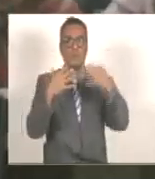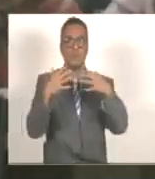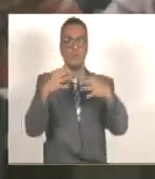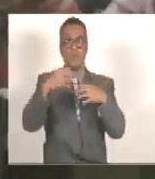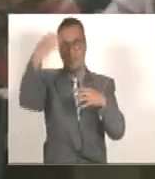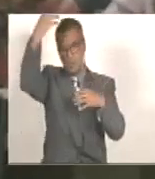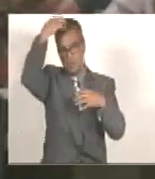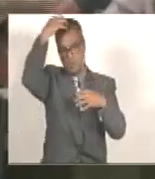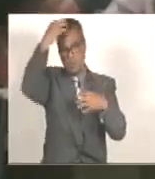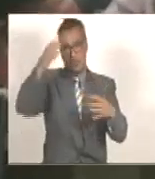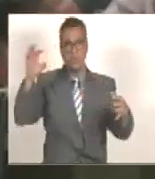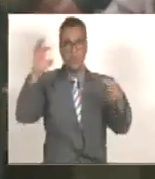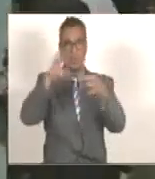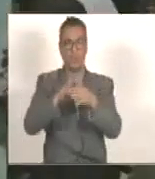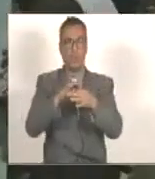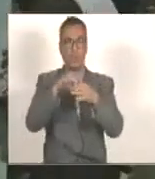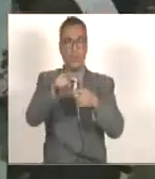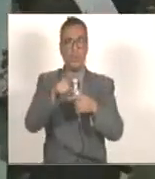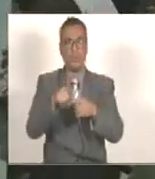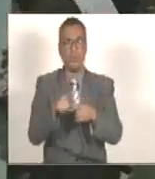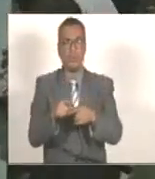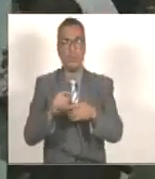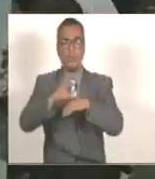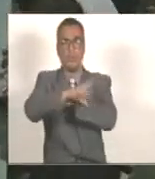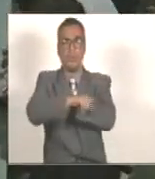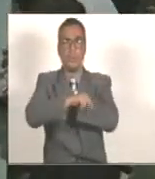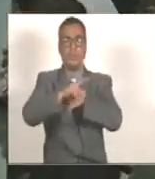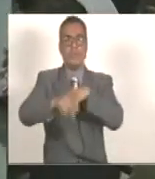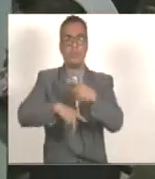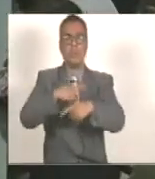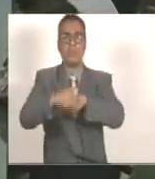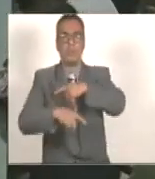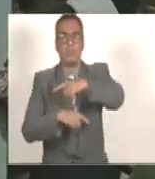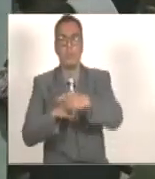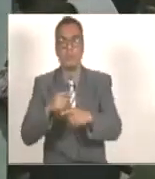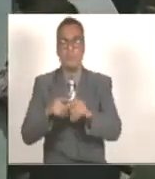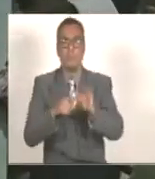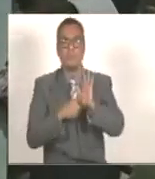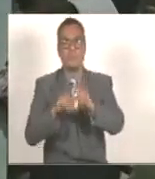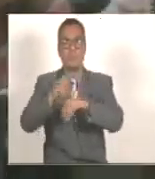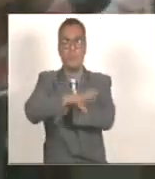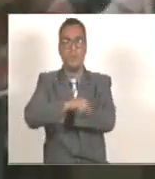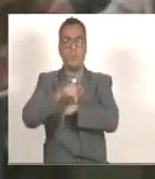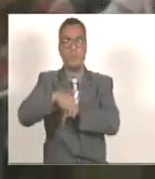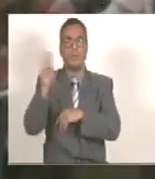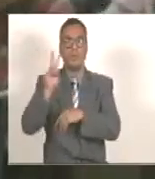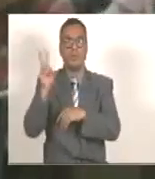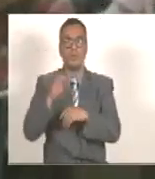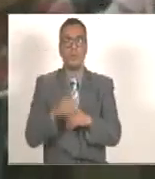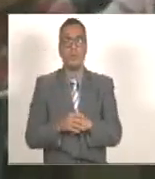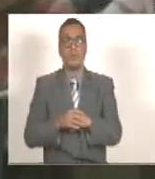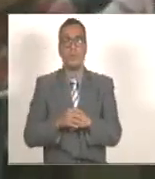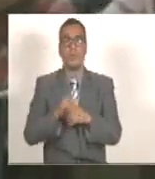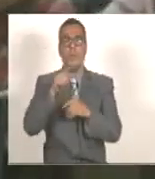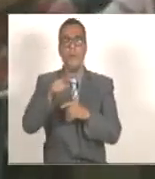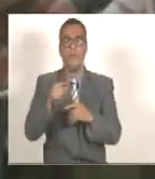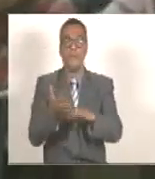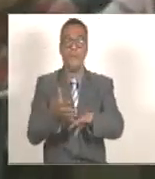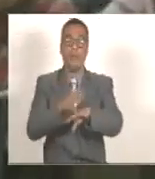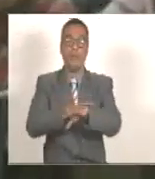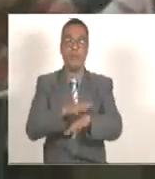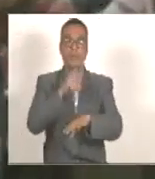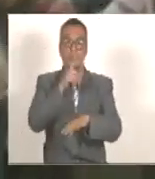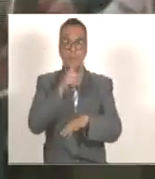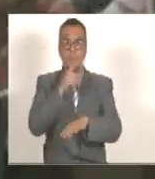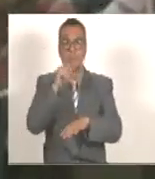Reino Unido para hacer un fraude procesal y para hacerle fraude a Venezuela. De manera grave,